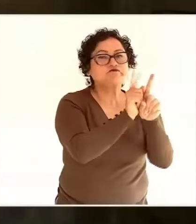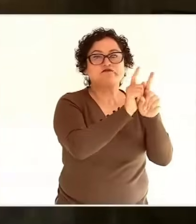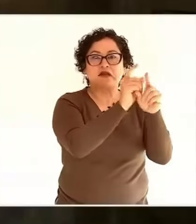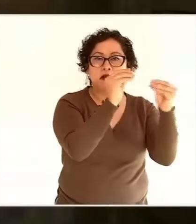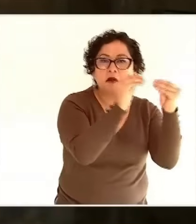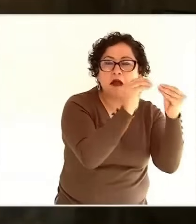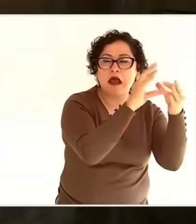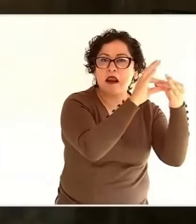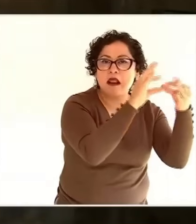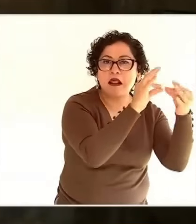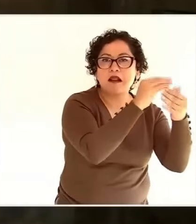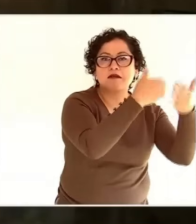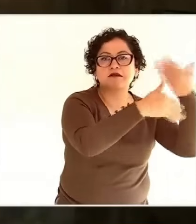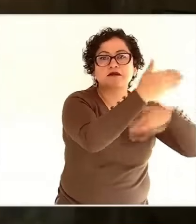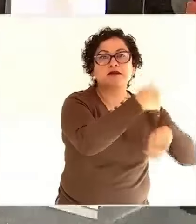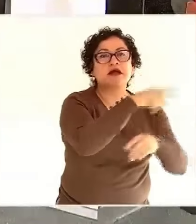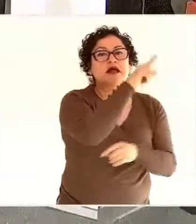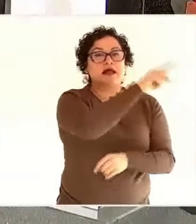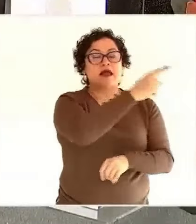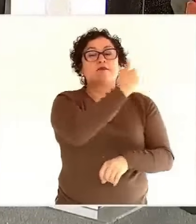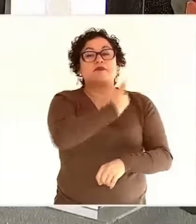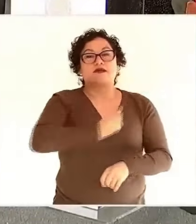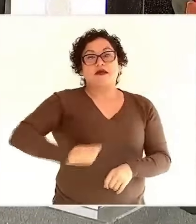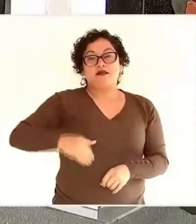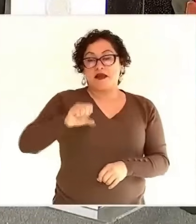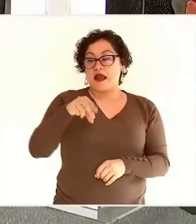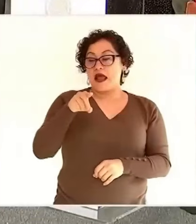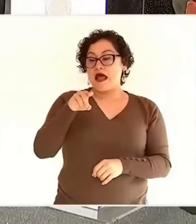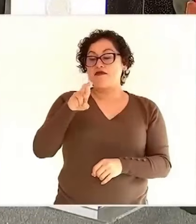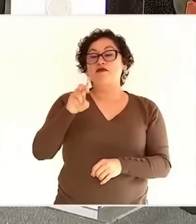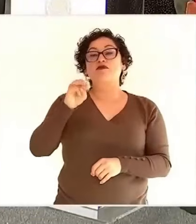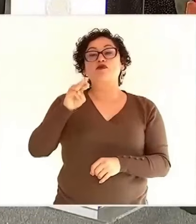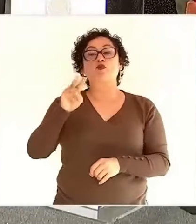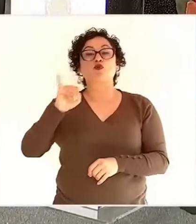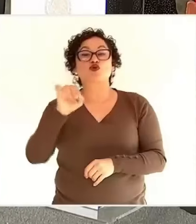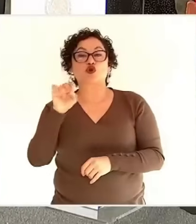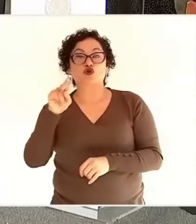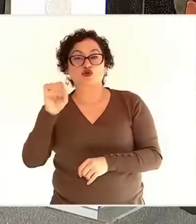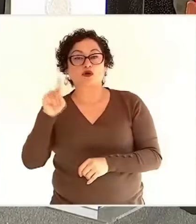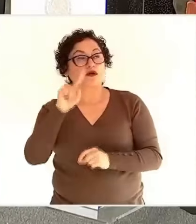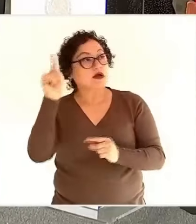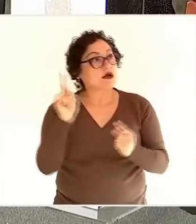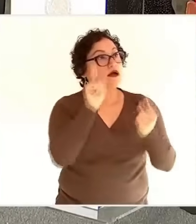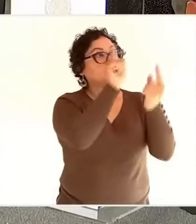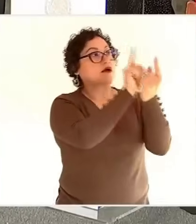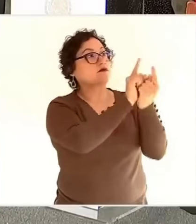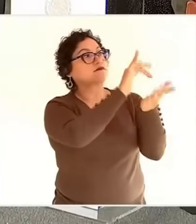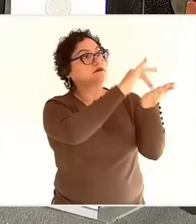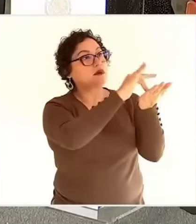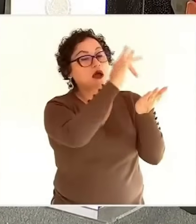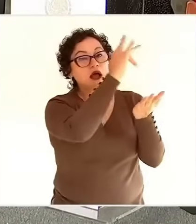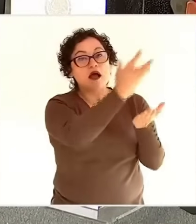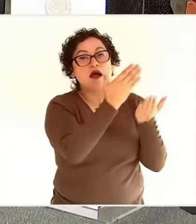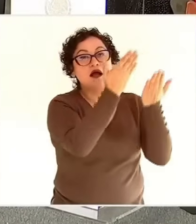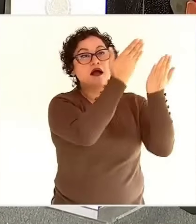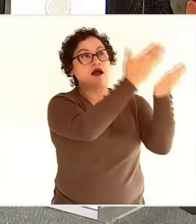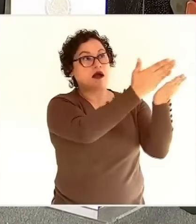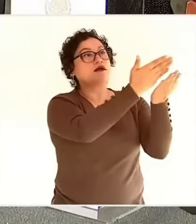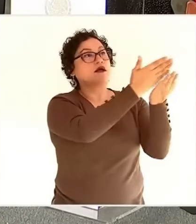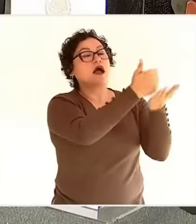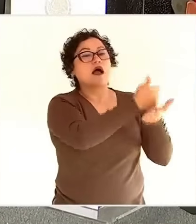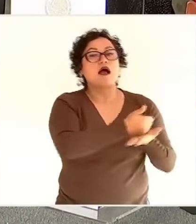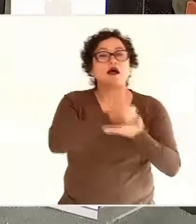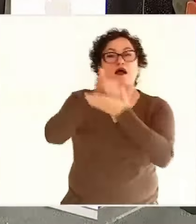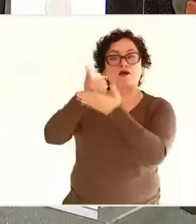del presidente Andrew Johnson en la Casa Blanca a efecto de agradecer la designación del embajador Campbell ante el gobierno de la